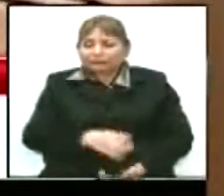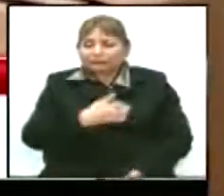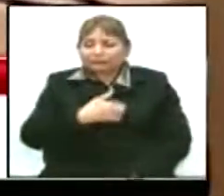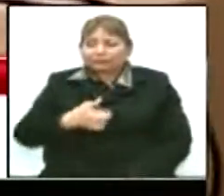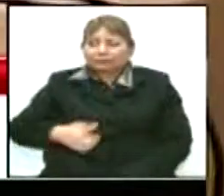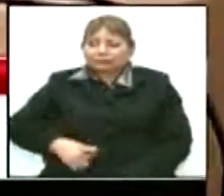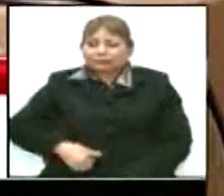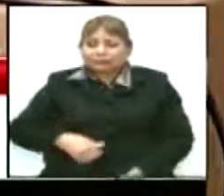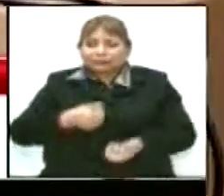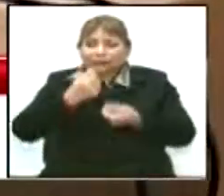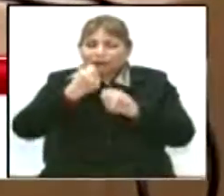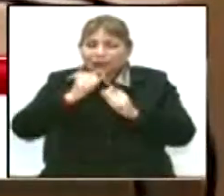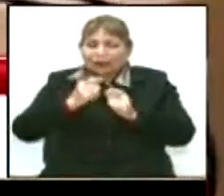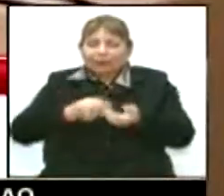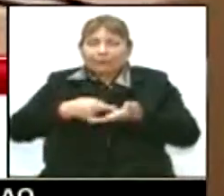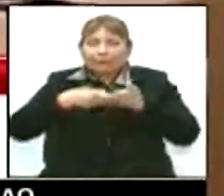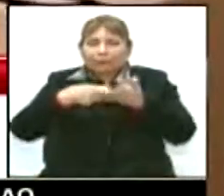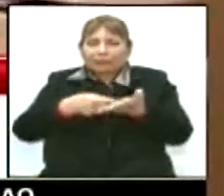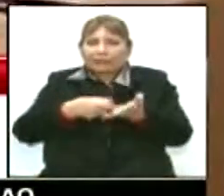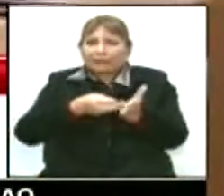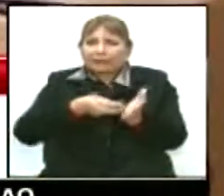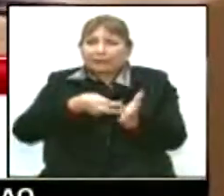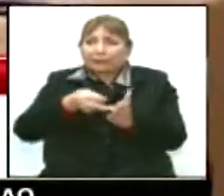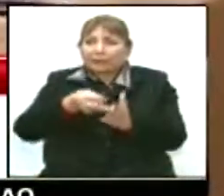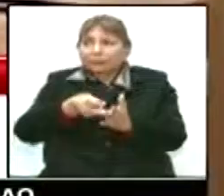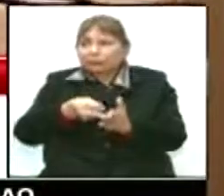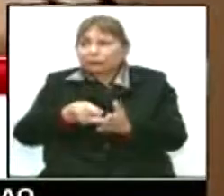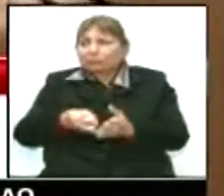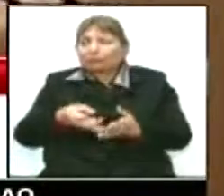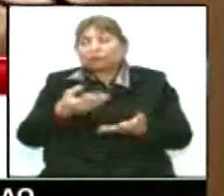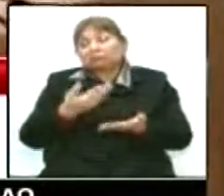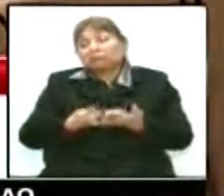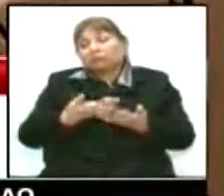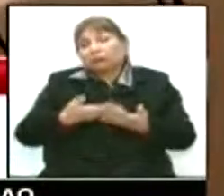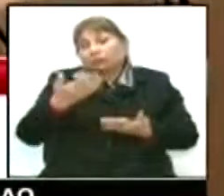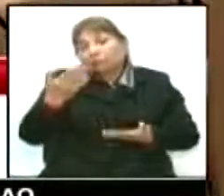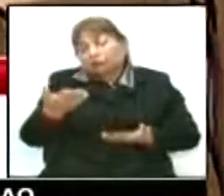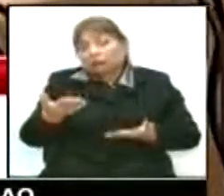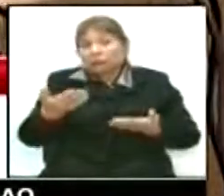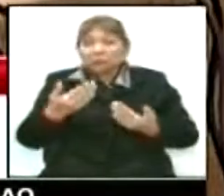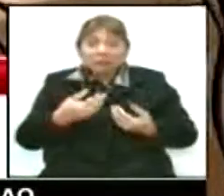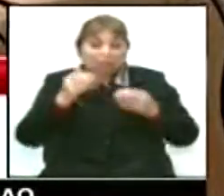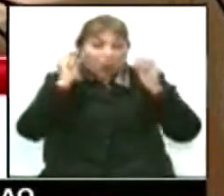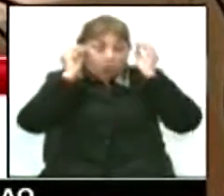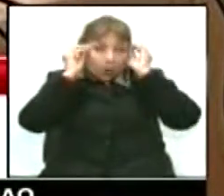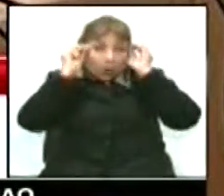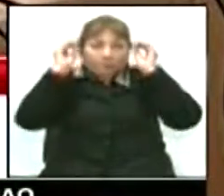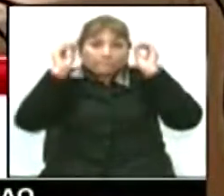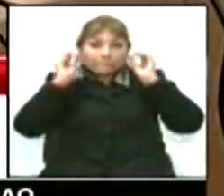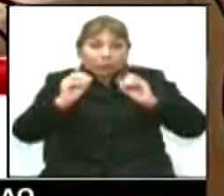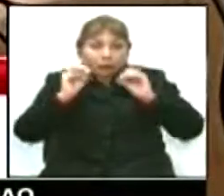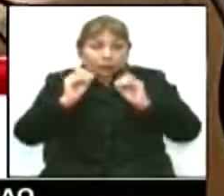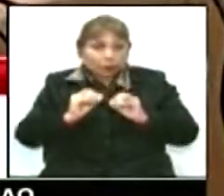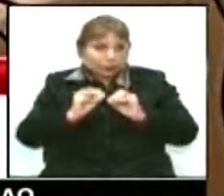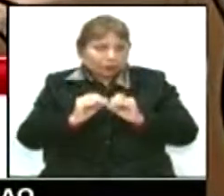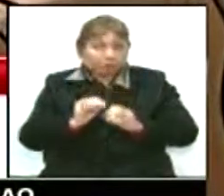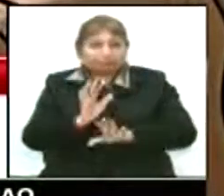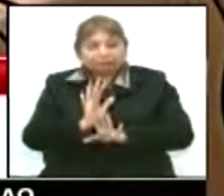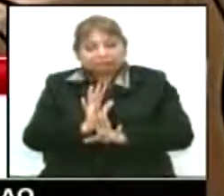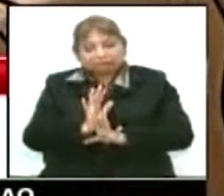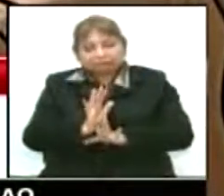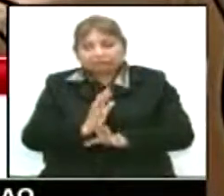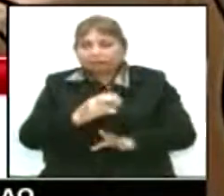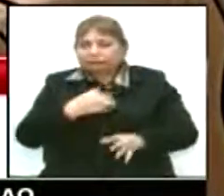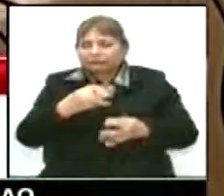presidente, el intentar imponer una metodología que para ella le considera oportuno, no es motivo, señor presidente,